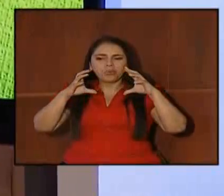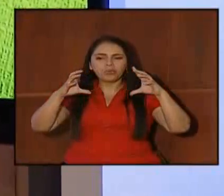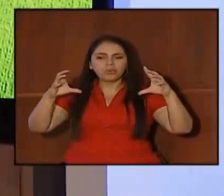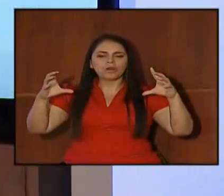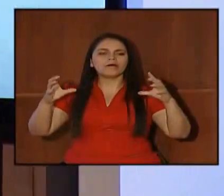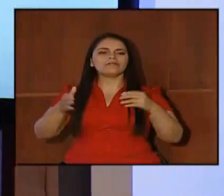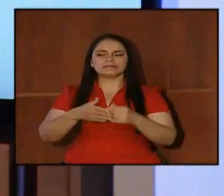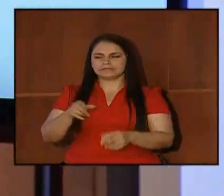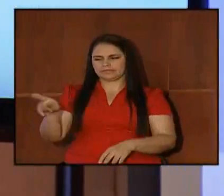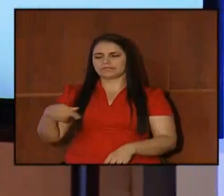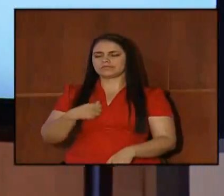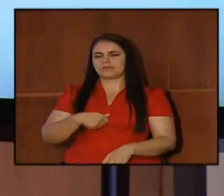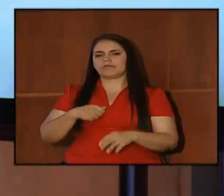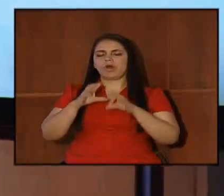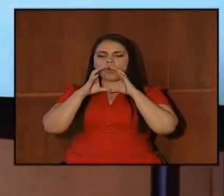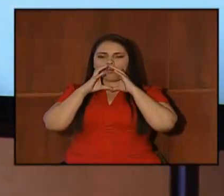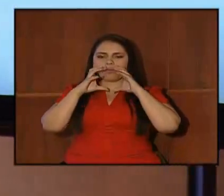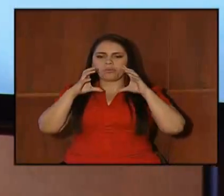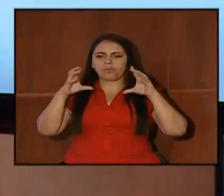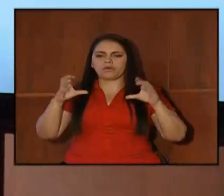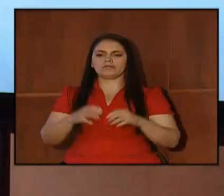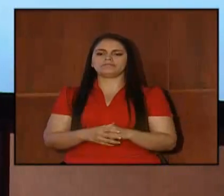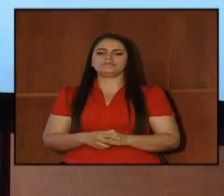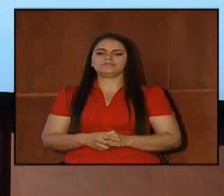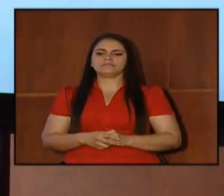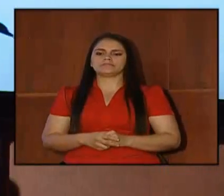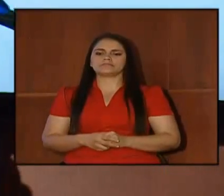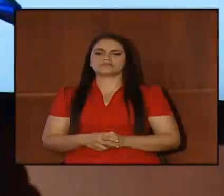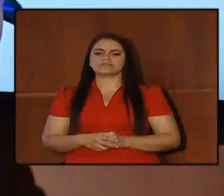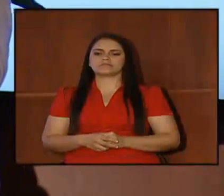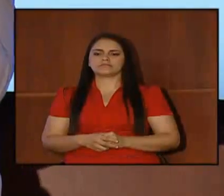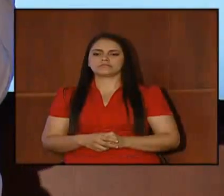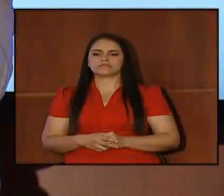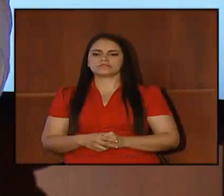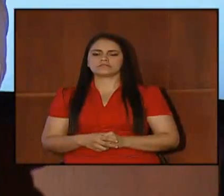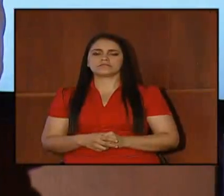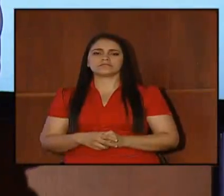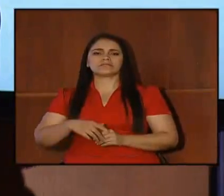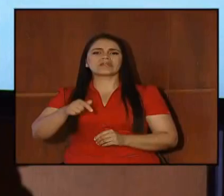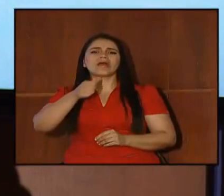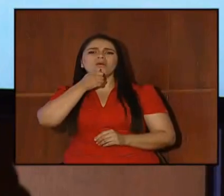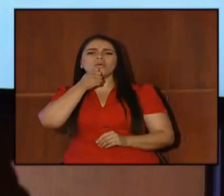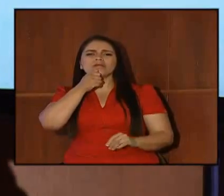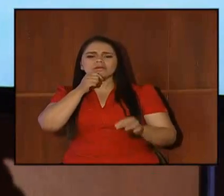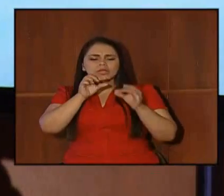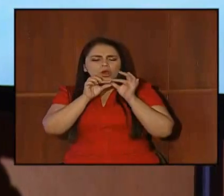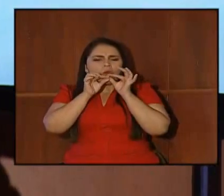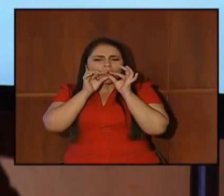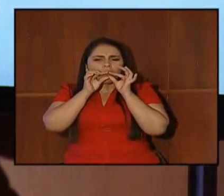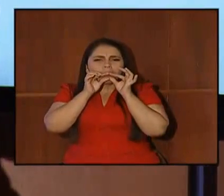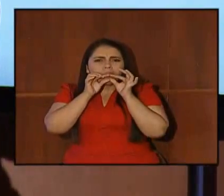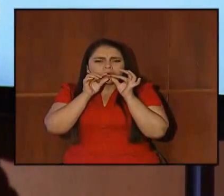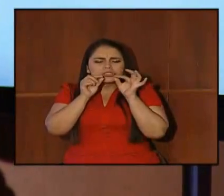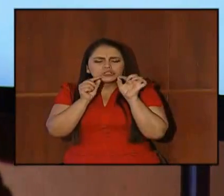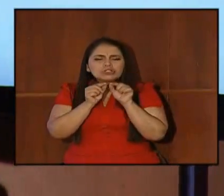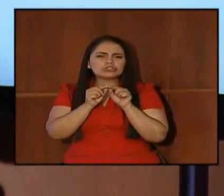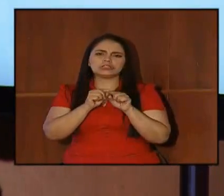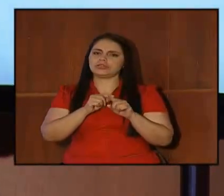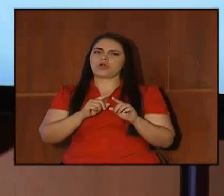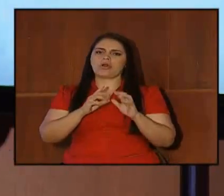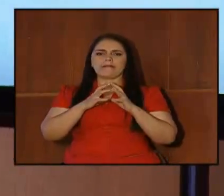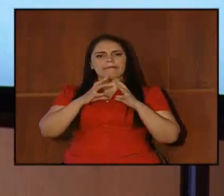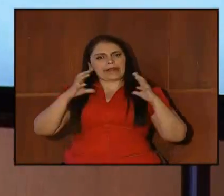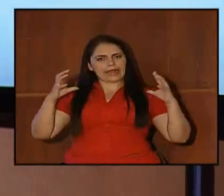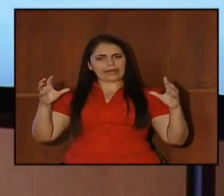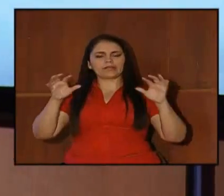decir, venga, infla esta bomba. El problema es que si le llevan una bomba esas de las que son de agüita, no la infla ni uno.